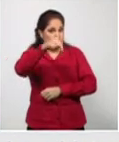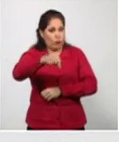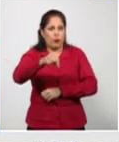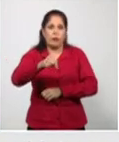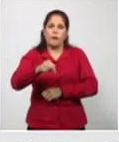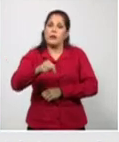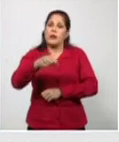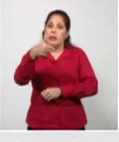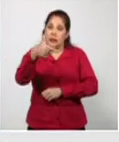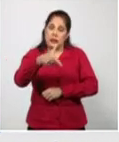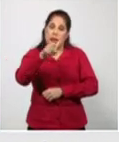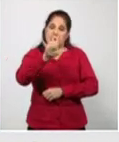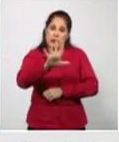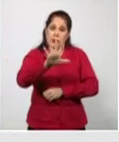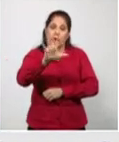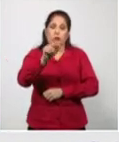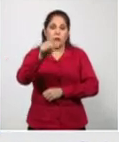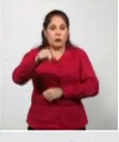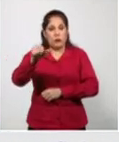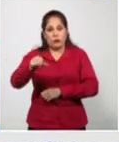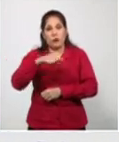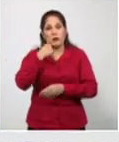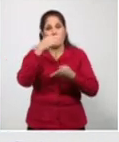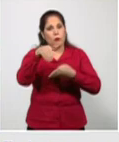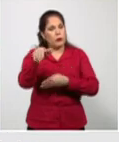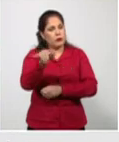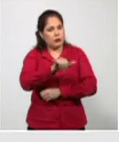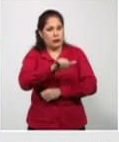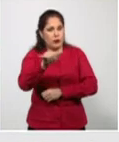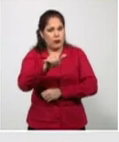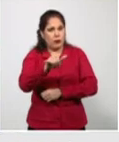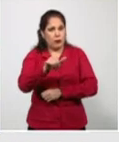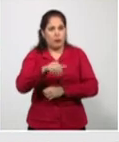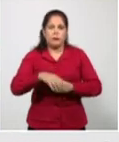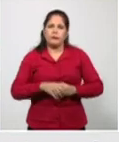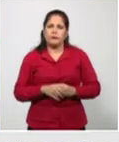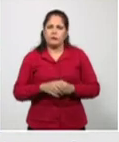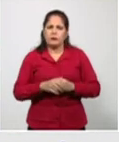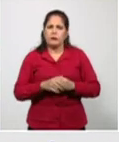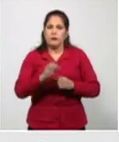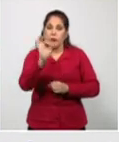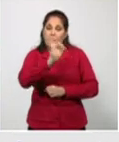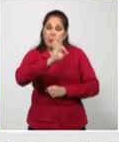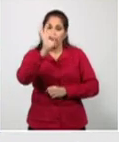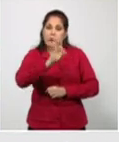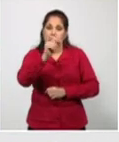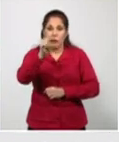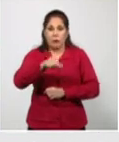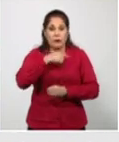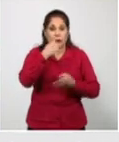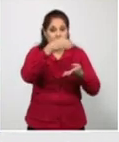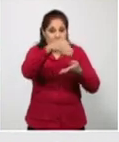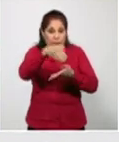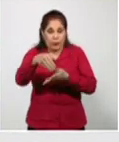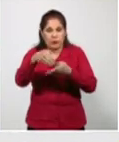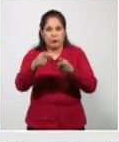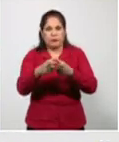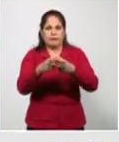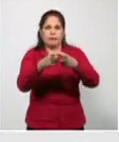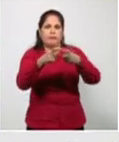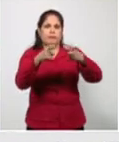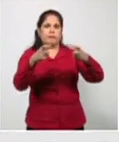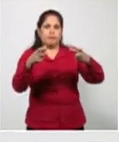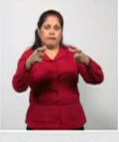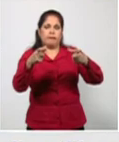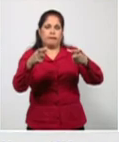5 fallecidos a consecuencia de la enfermedad. Veíamos cómo este indicador, el porciento de letalidad de COVID-19,